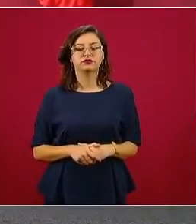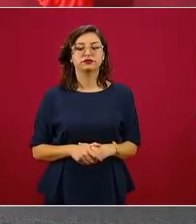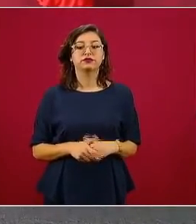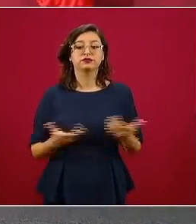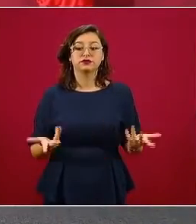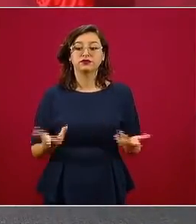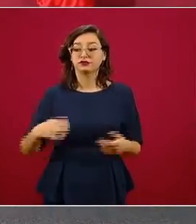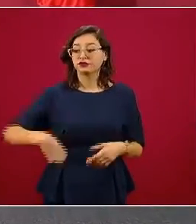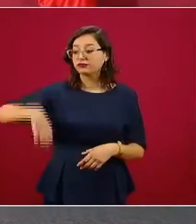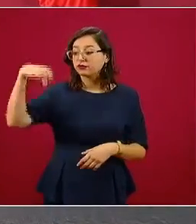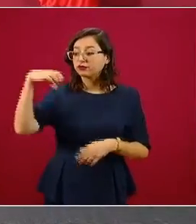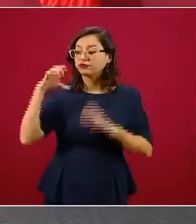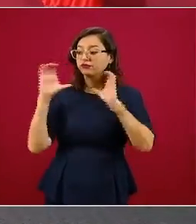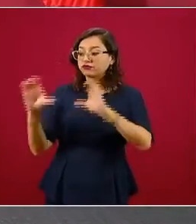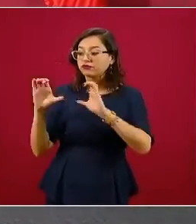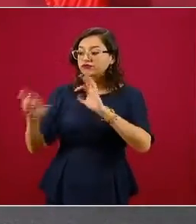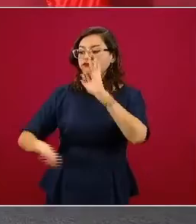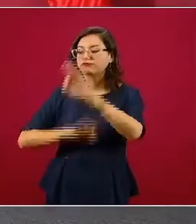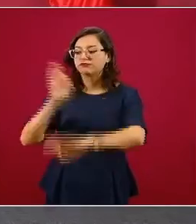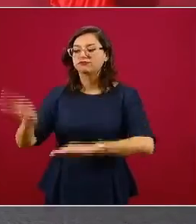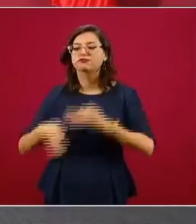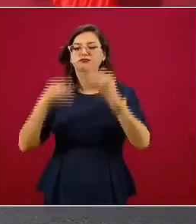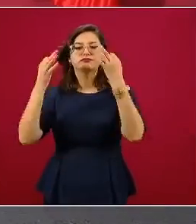bien los adultos mayores.